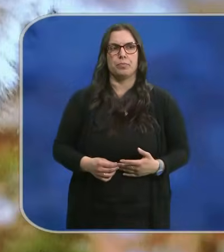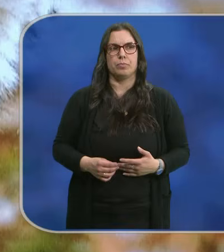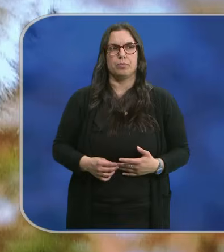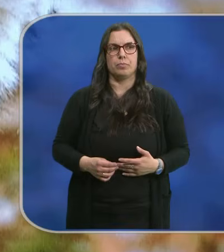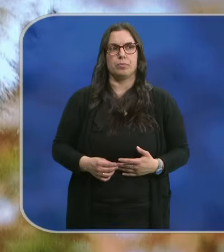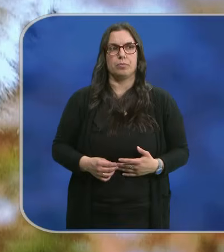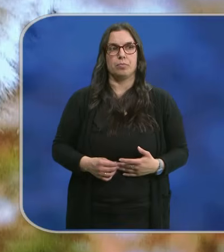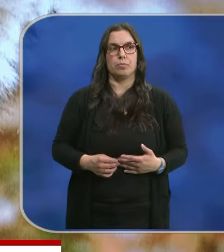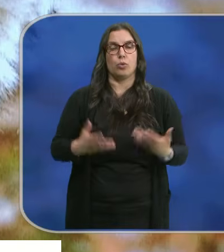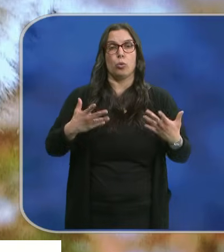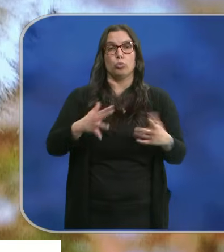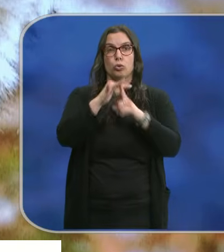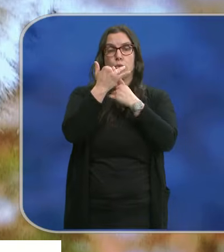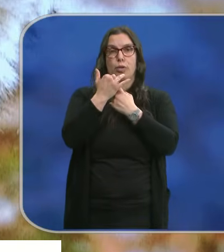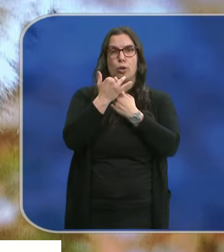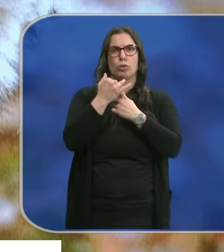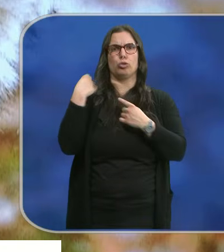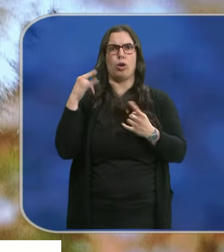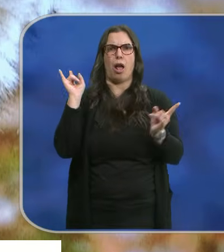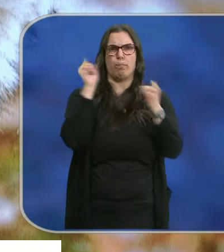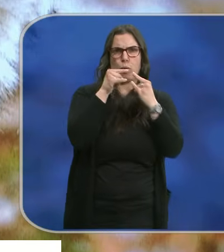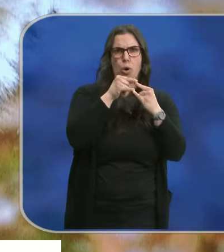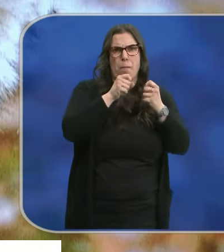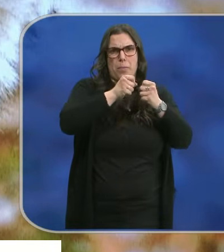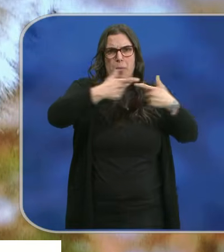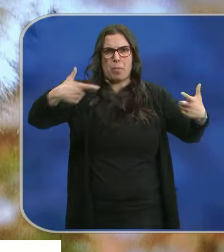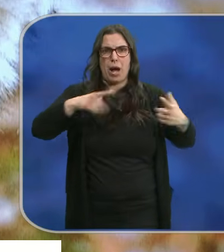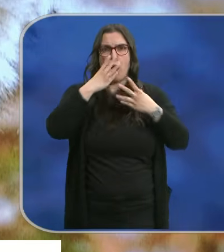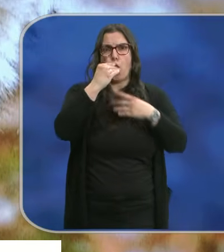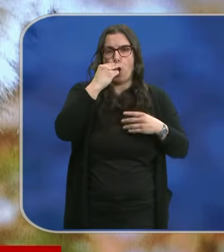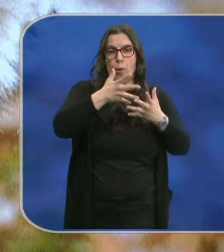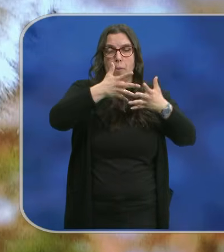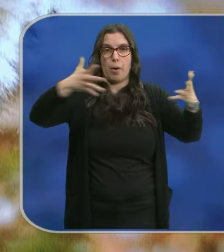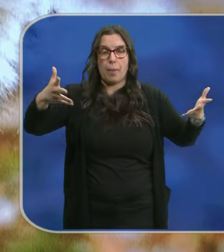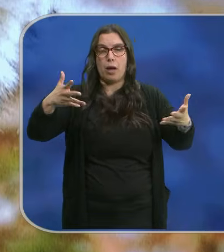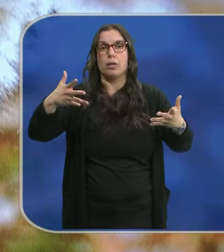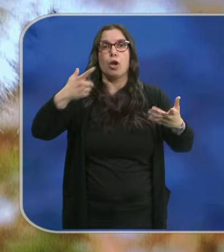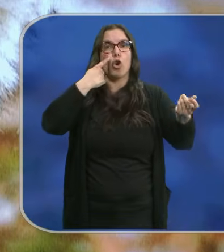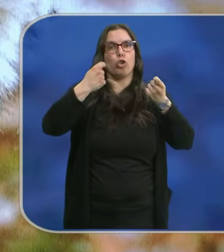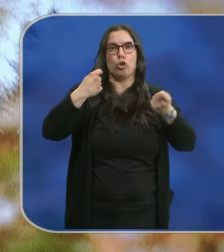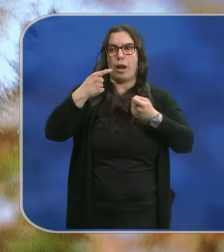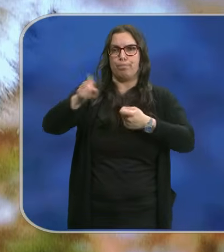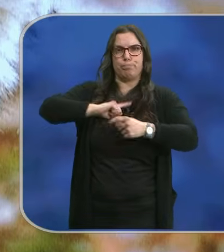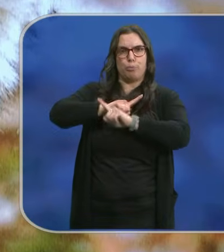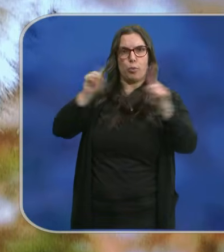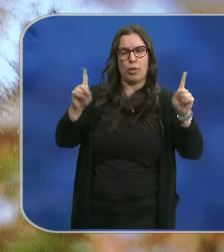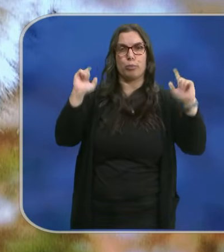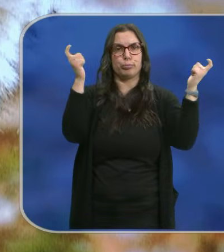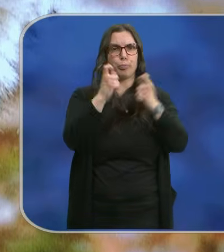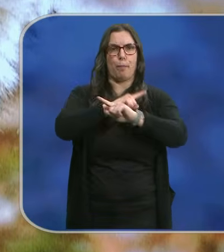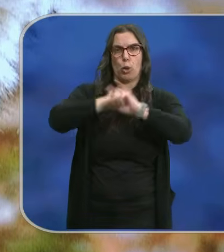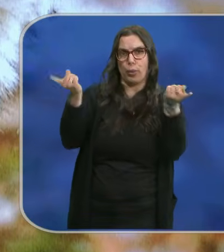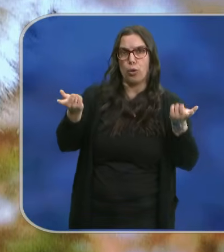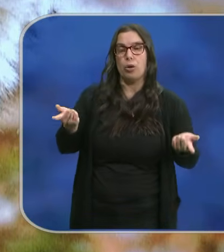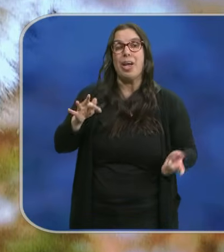Y en medio de todo esto, en el que los ataques se multiplican, porque hay cada vez más lobos, el Gobierno prohíbe que se controlen y prohíbe que se reduzcan.